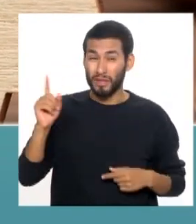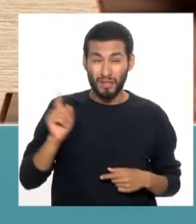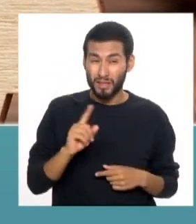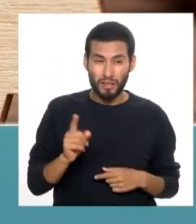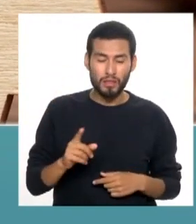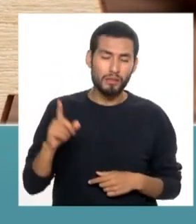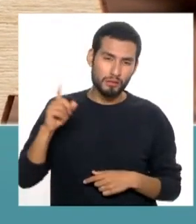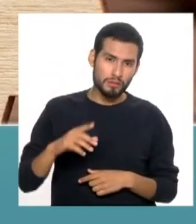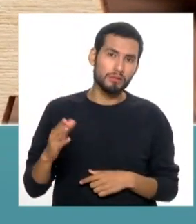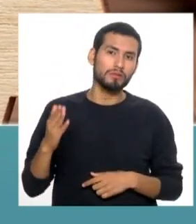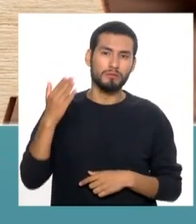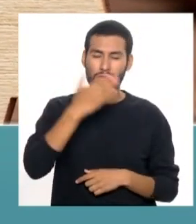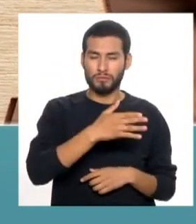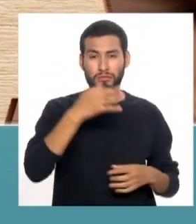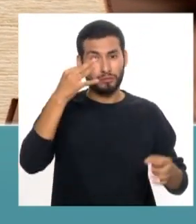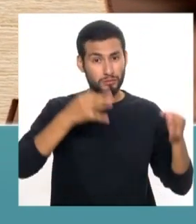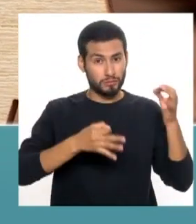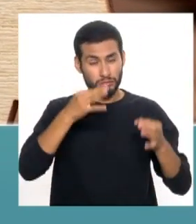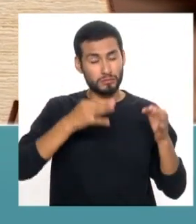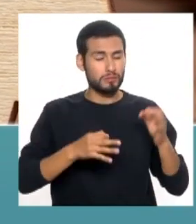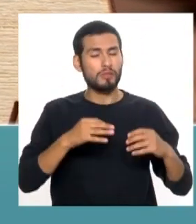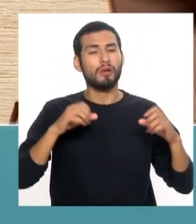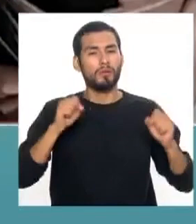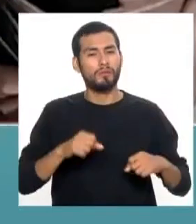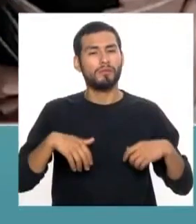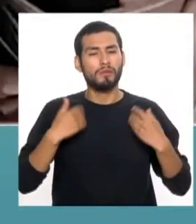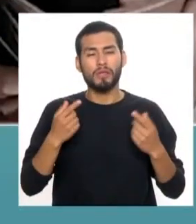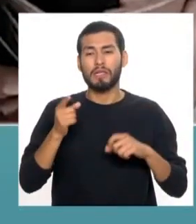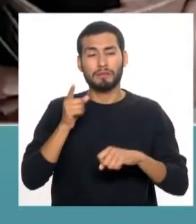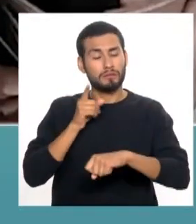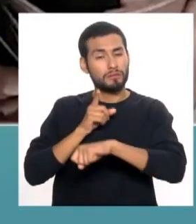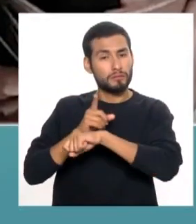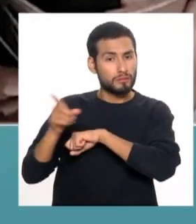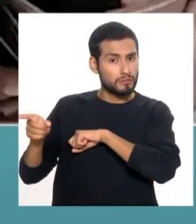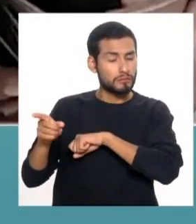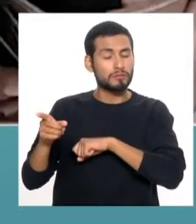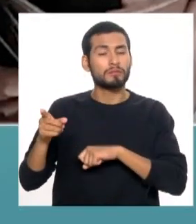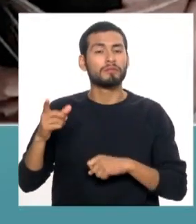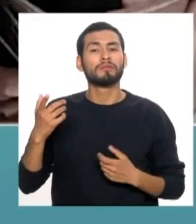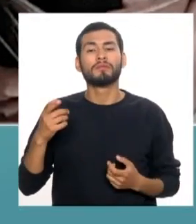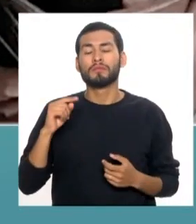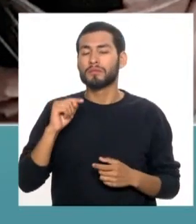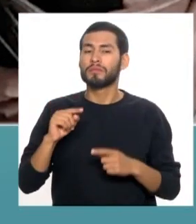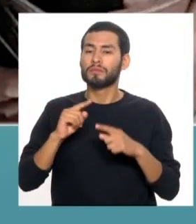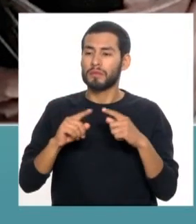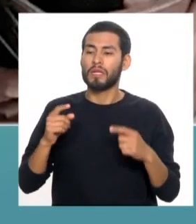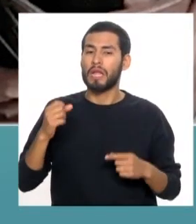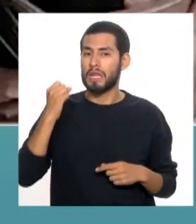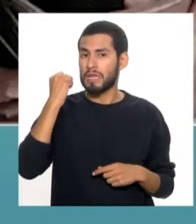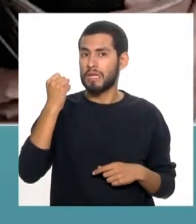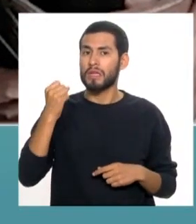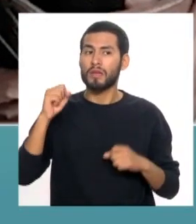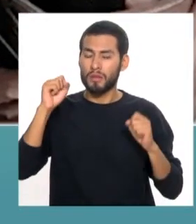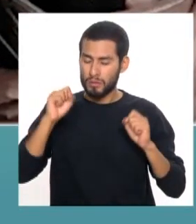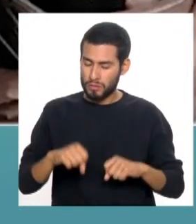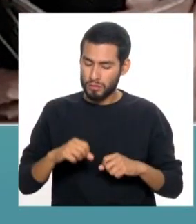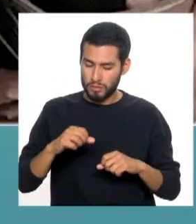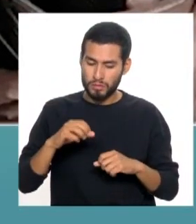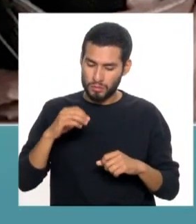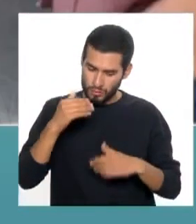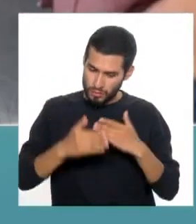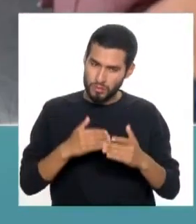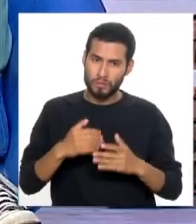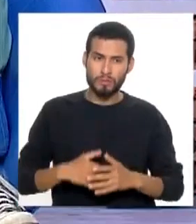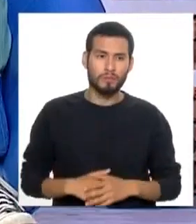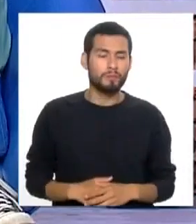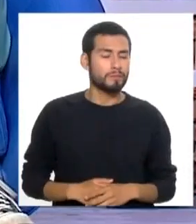se tiene que acudir al Poder Judicial para poder solicitar vía una demanda que los derechos sean debidamente regidos.